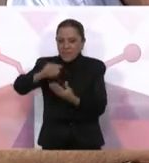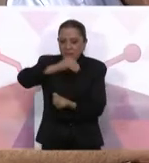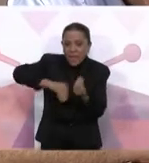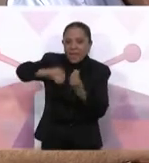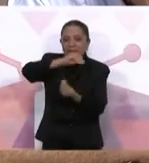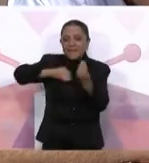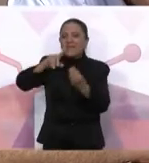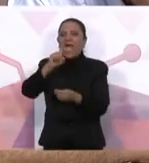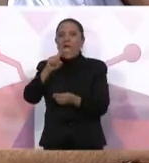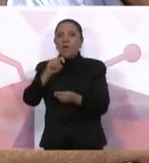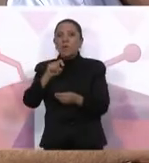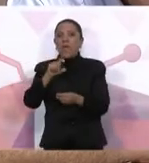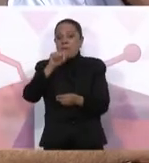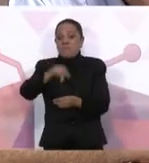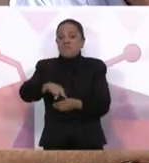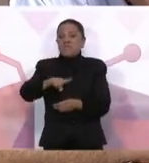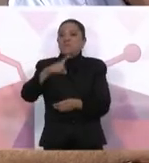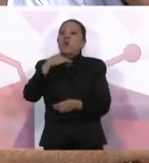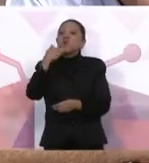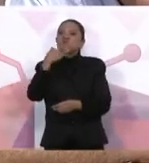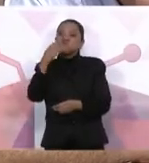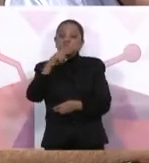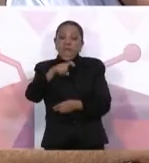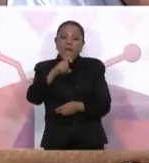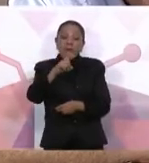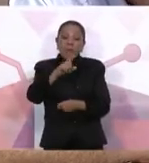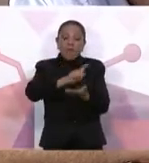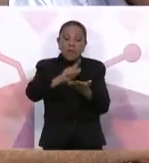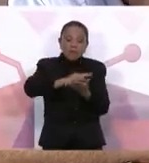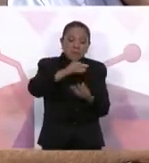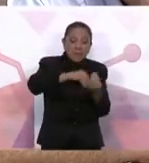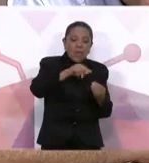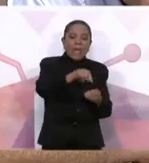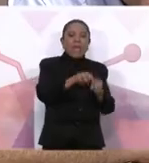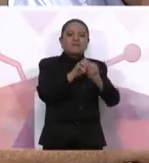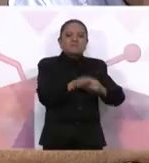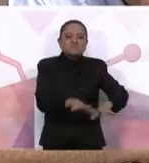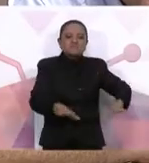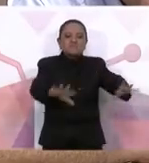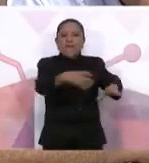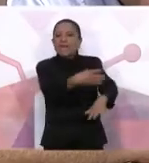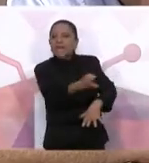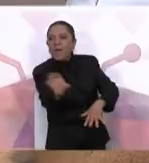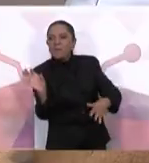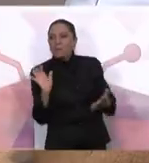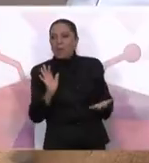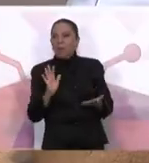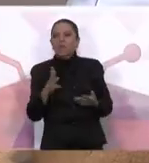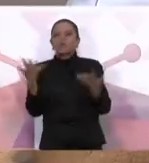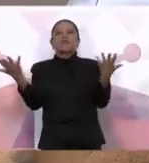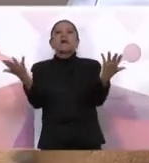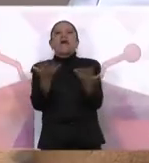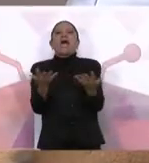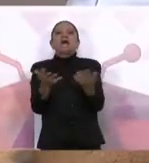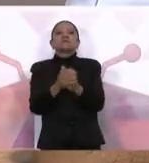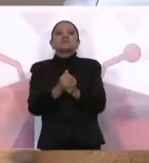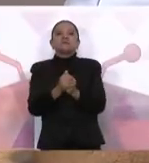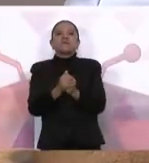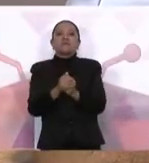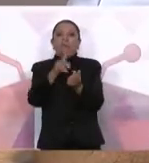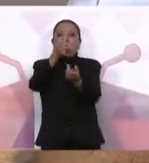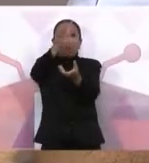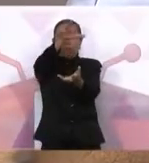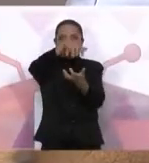reciclada y sea utilizada en la agricultura generar los colectores que